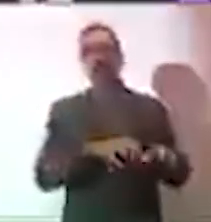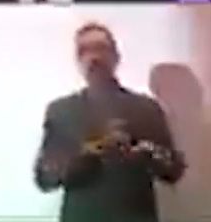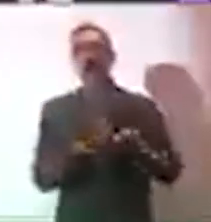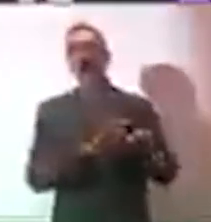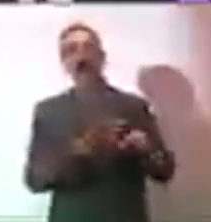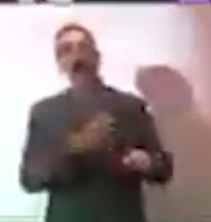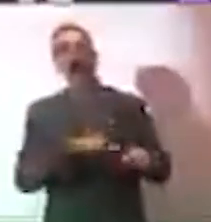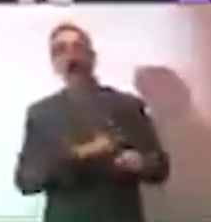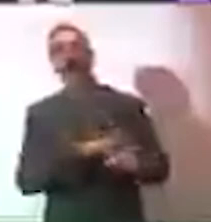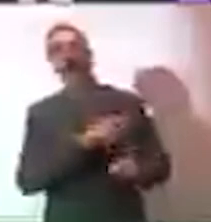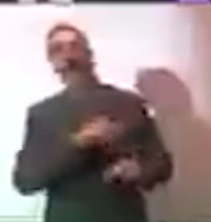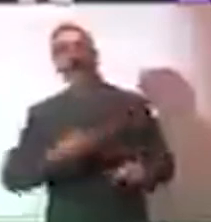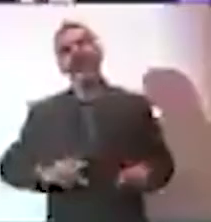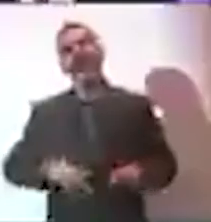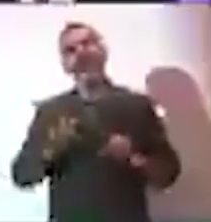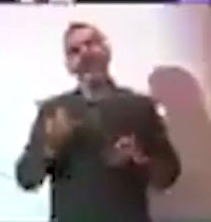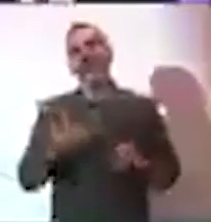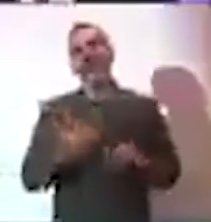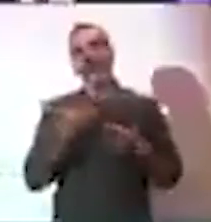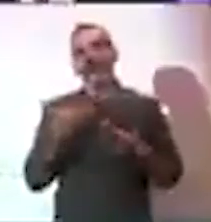Menos para amenazarlo.